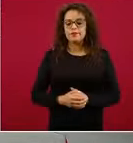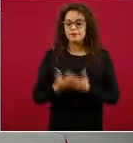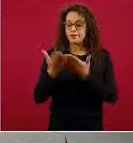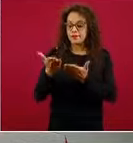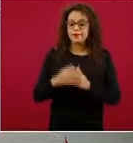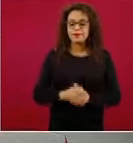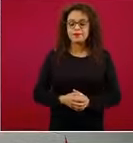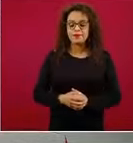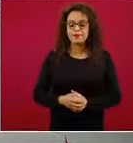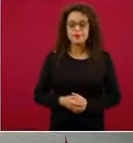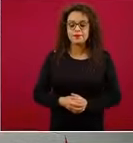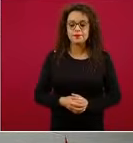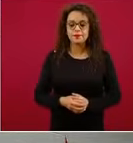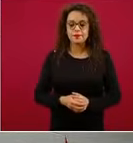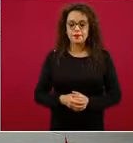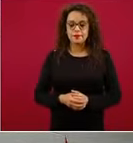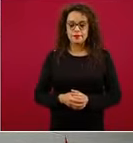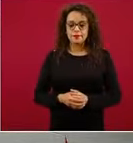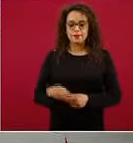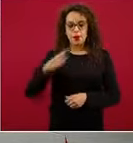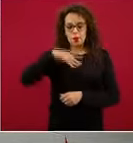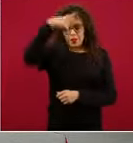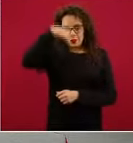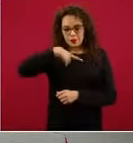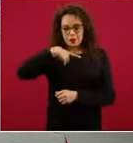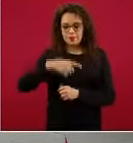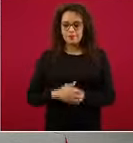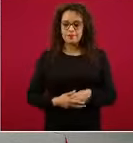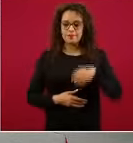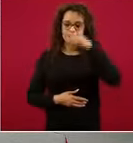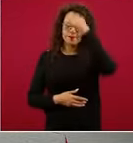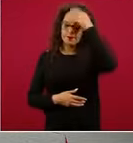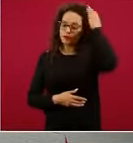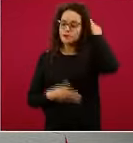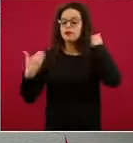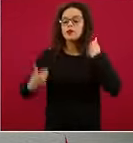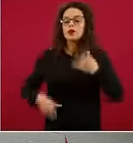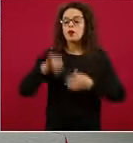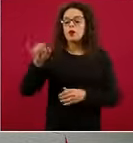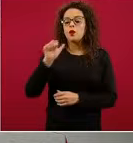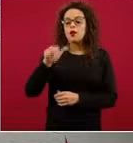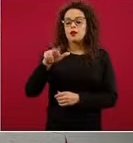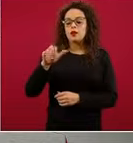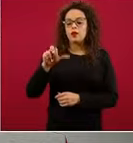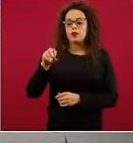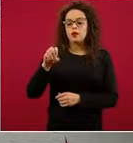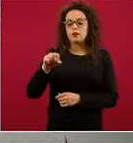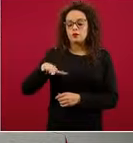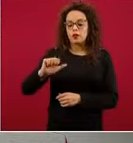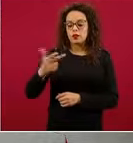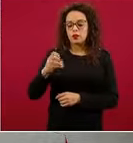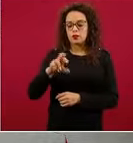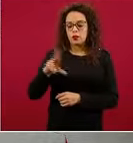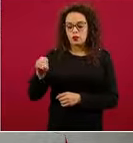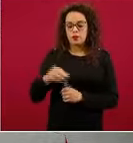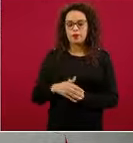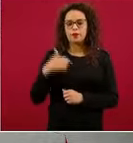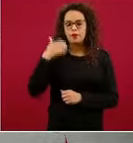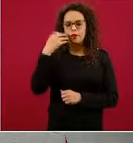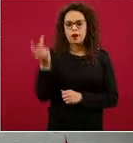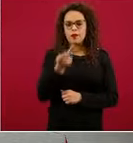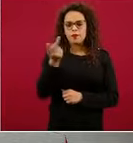Gracias. AM Noticias, y enseguida usted. Sí, buenas noches. Doctor, Juan Carlos Machorro, AM de Querétaro. Doctor, con esta iniciativa de la jefa